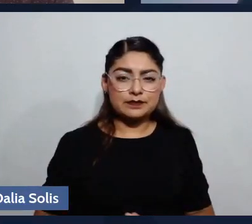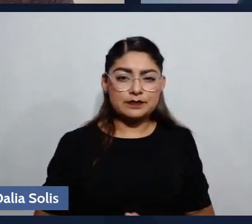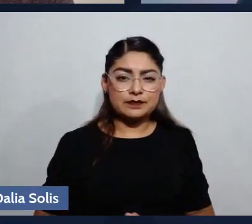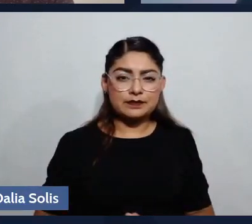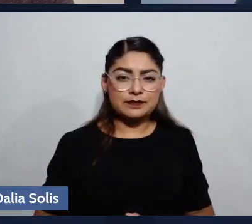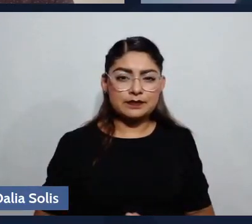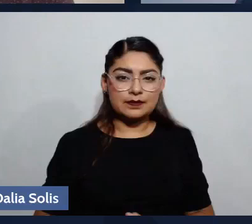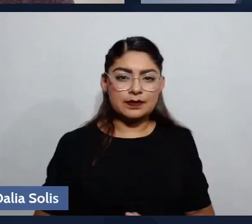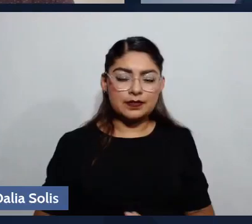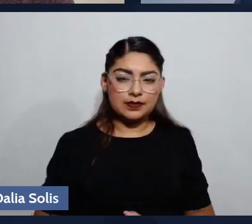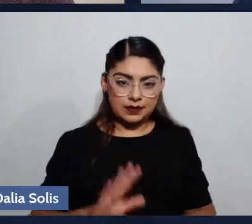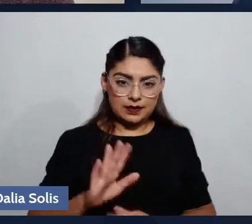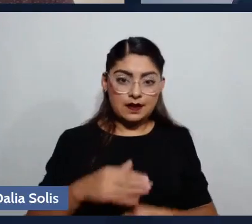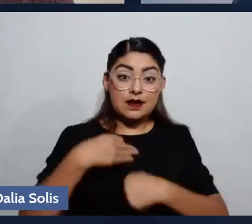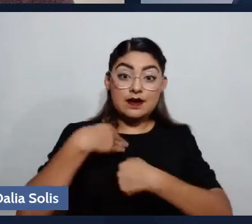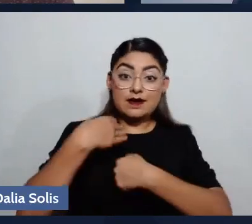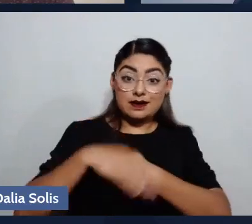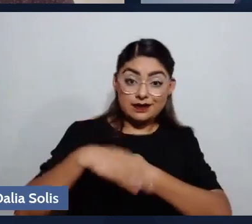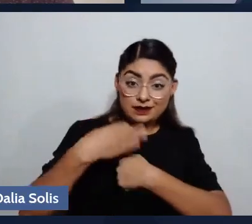mientras